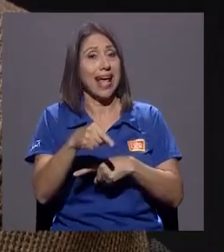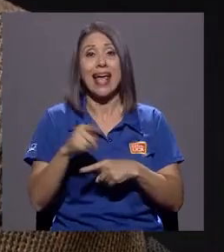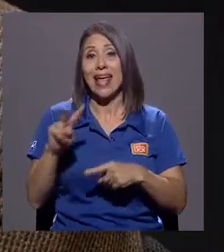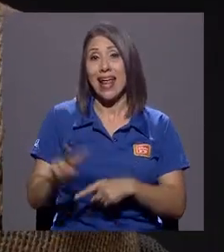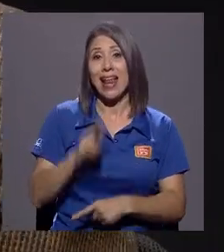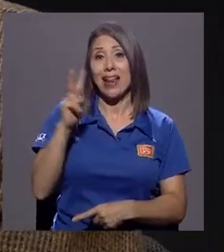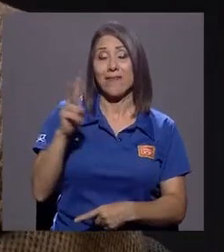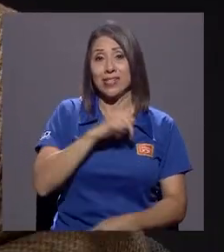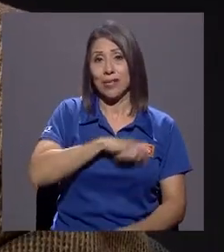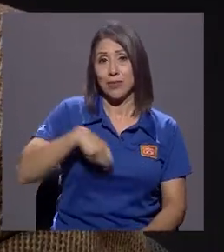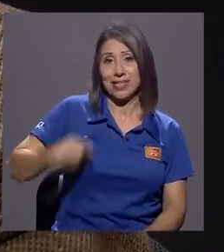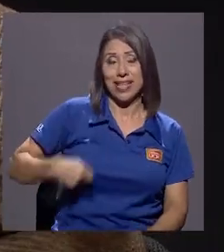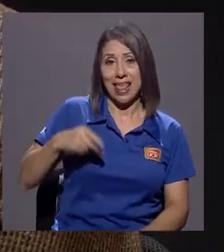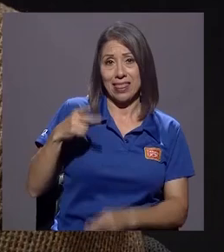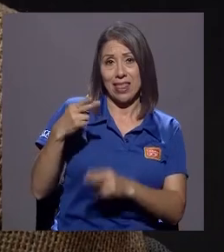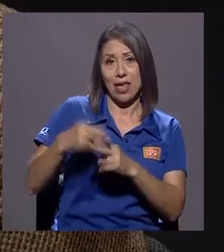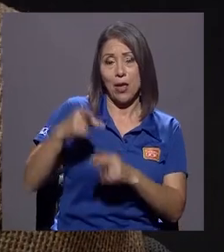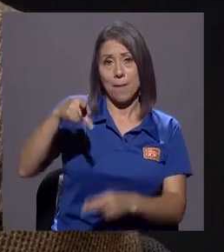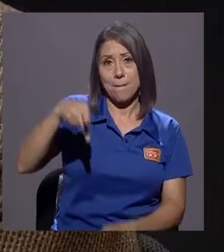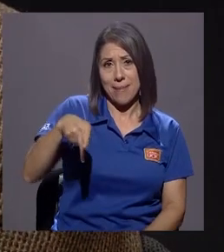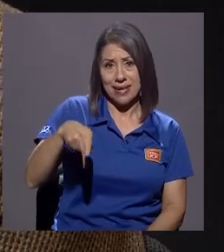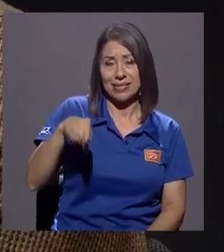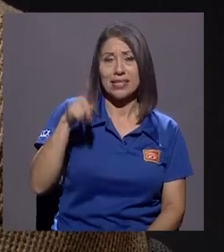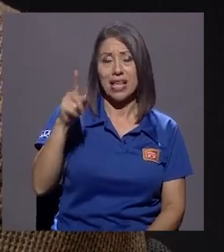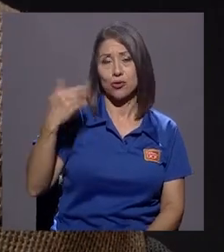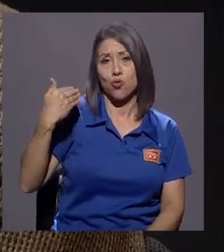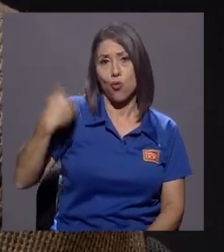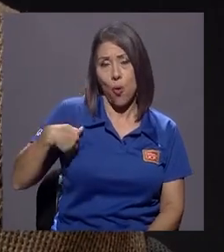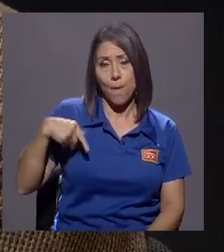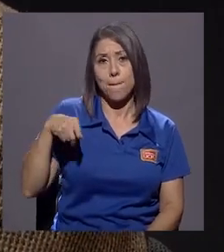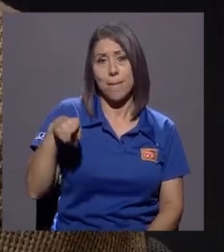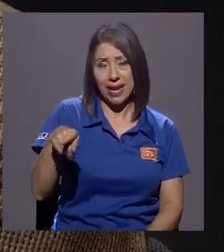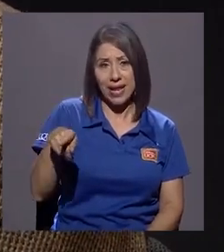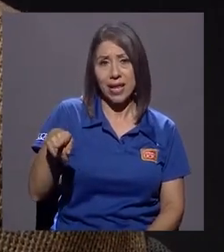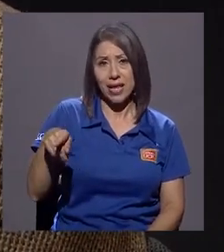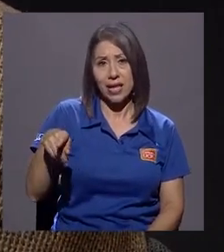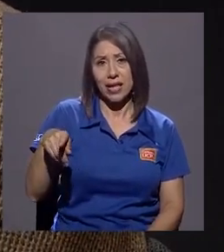vicepresidente pensé es que es un hombre marcadamente